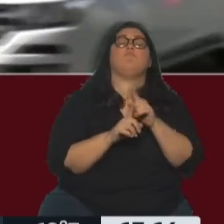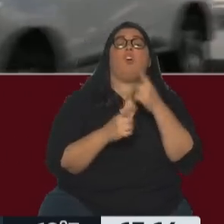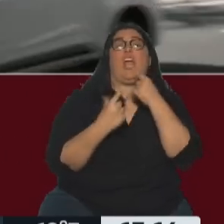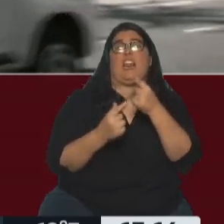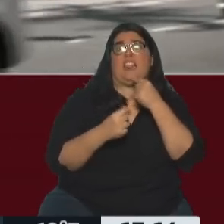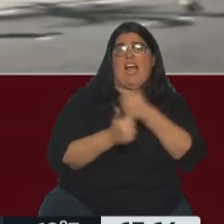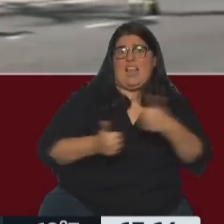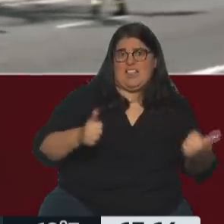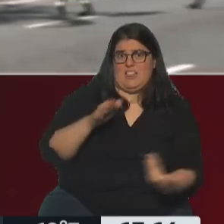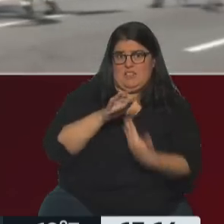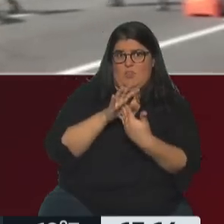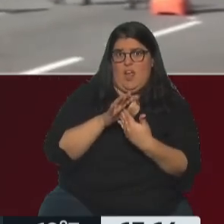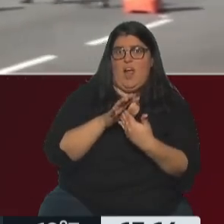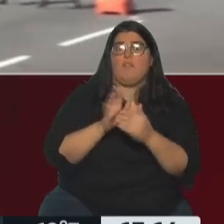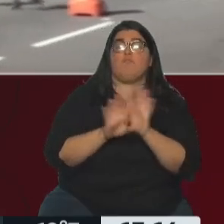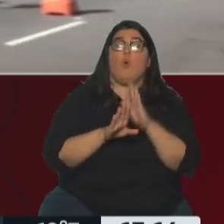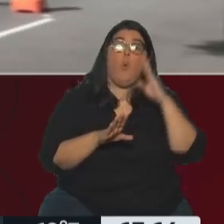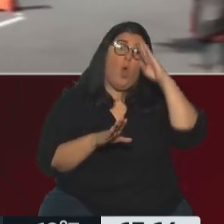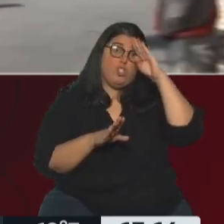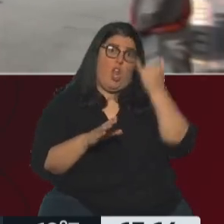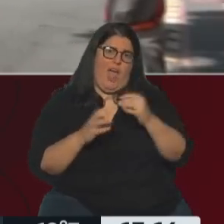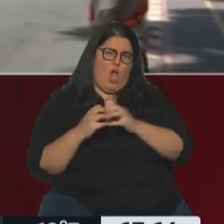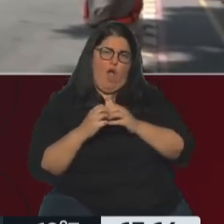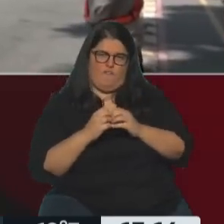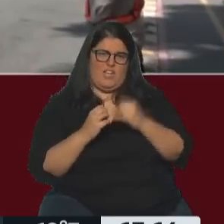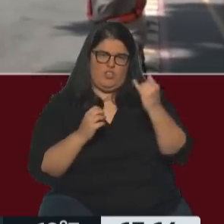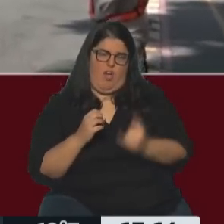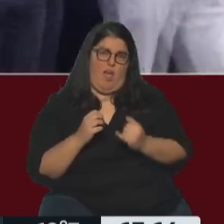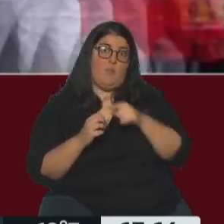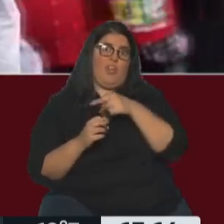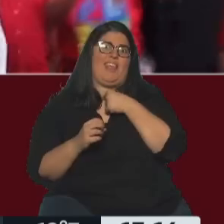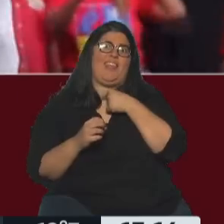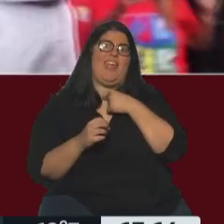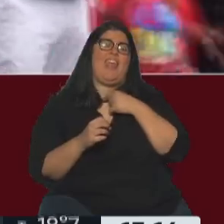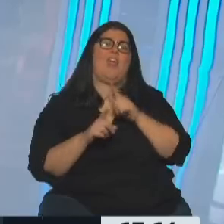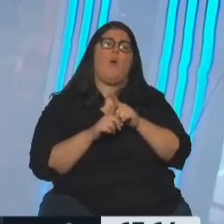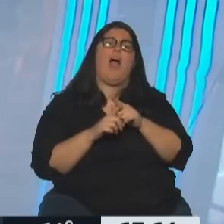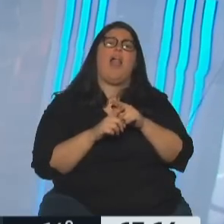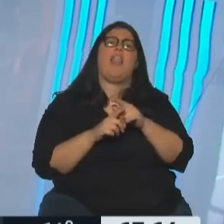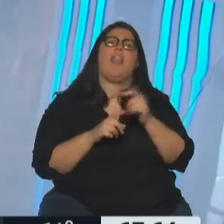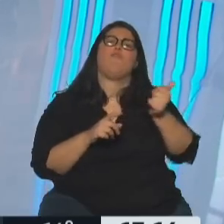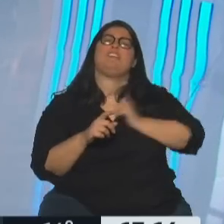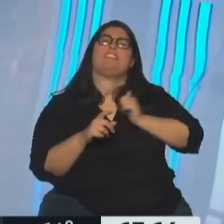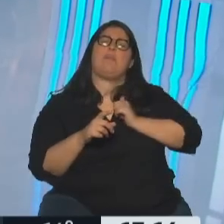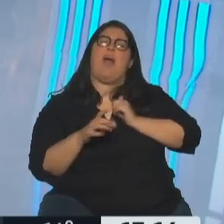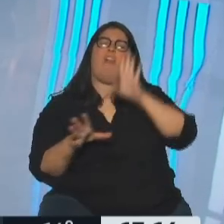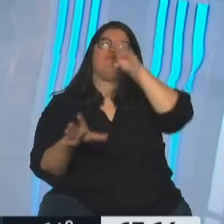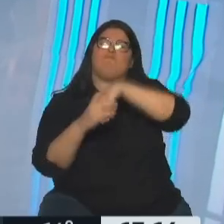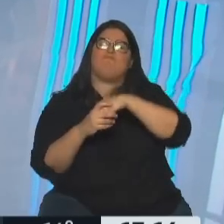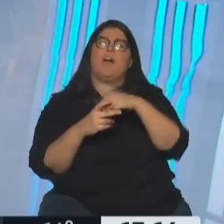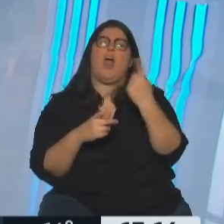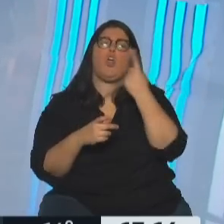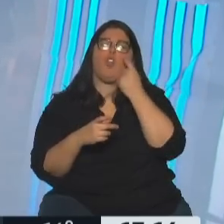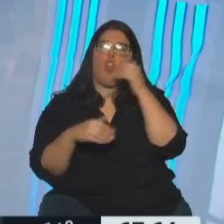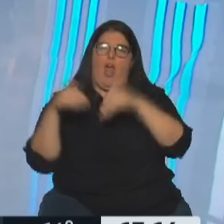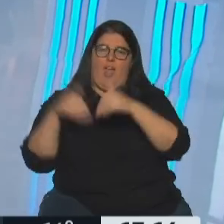Federal, con quien Bolsonaro entonces sostiene un conflicto porque justamente pretende una intervención de sectores de las Fuerzas Armadas para regular